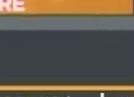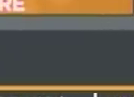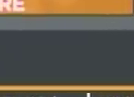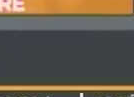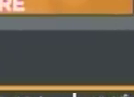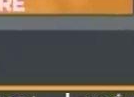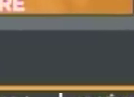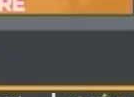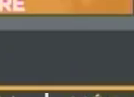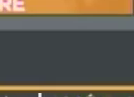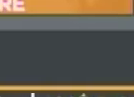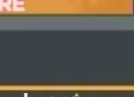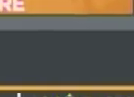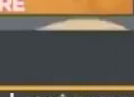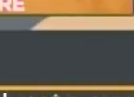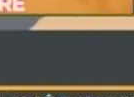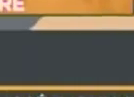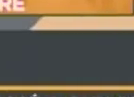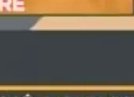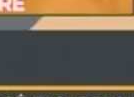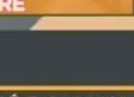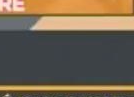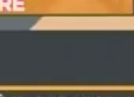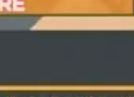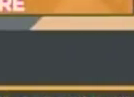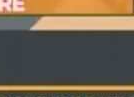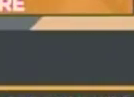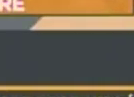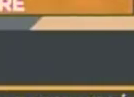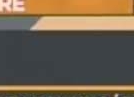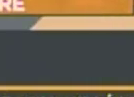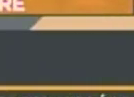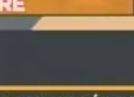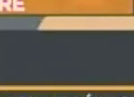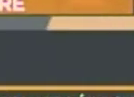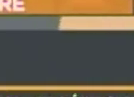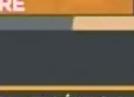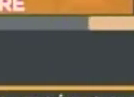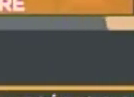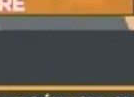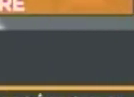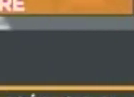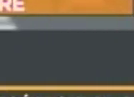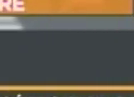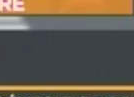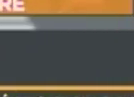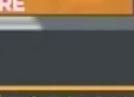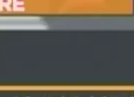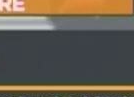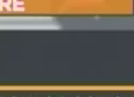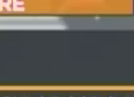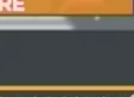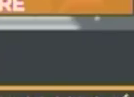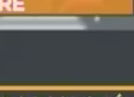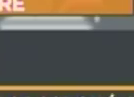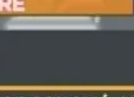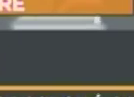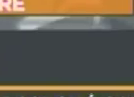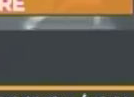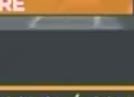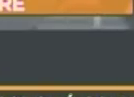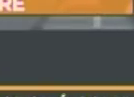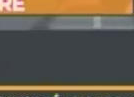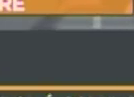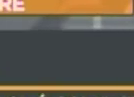dijo, me iría para el Orsa, ¿verdad? Por algo dijo Hugo Chávez, que si él le quedara tiempo,